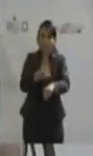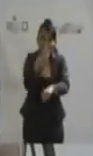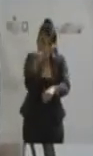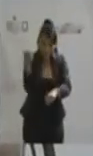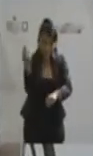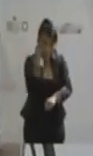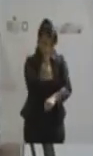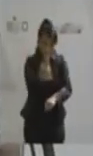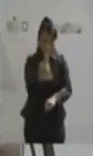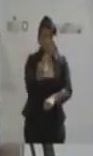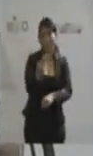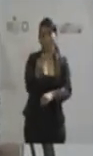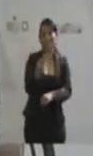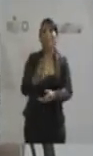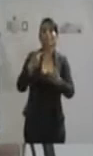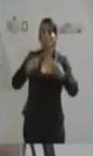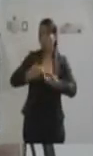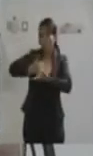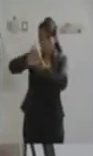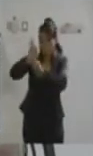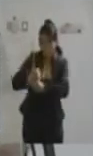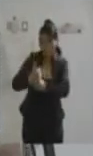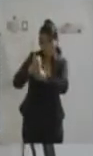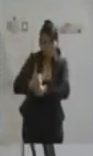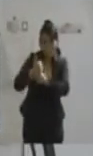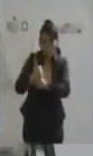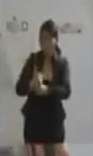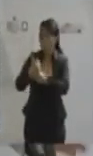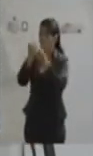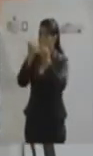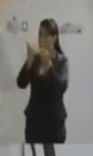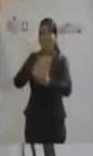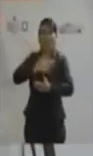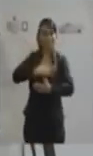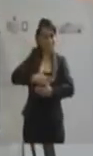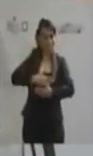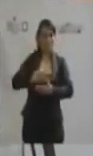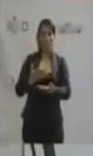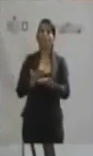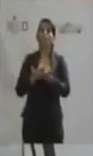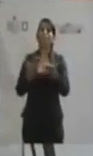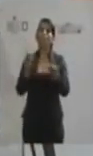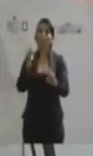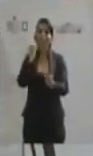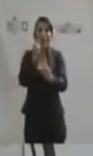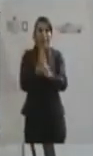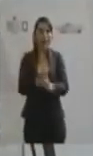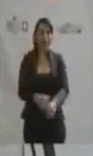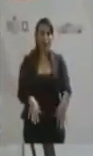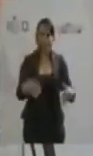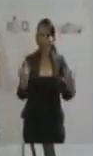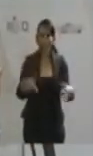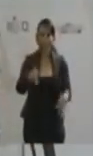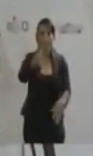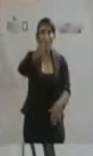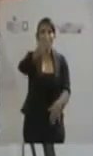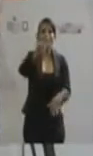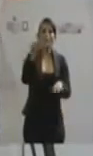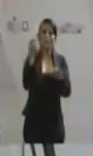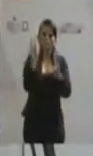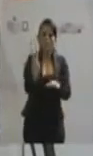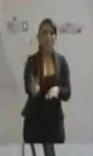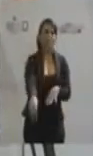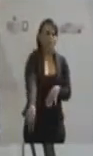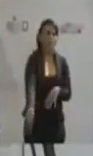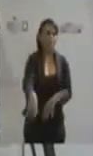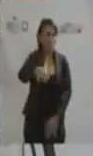sufrían por la justicia porque no había y que hasta hoy él haga un gran descubrimiento los priístas y entonces hoy si se van a